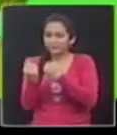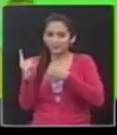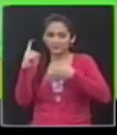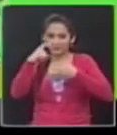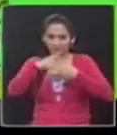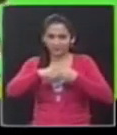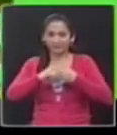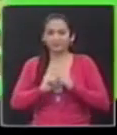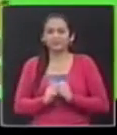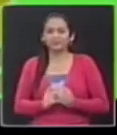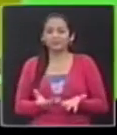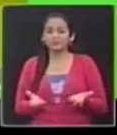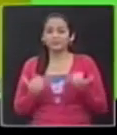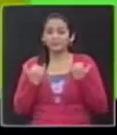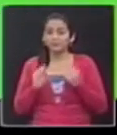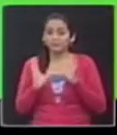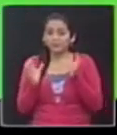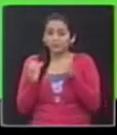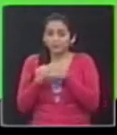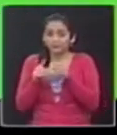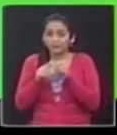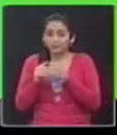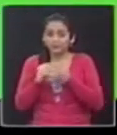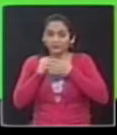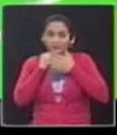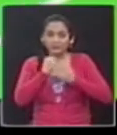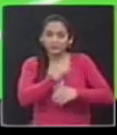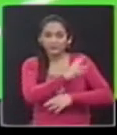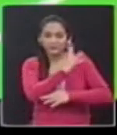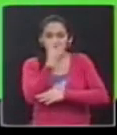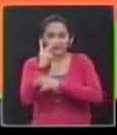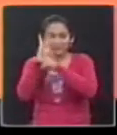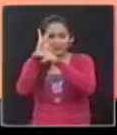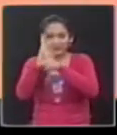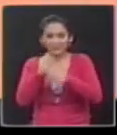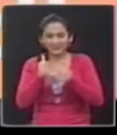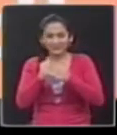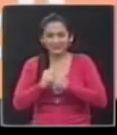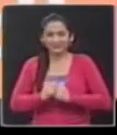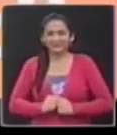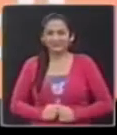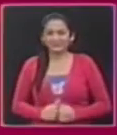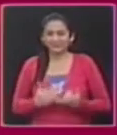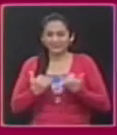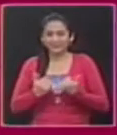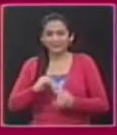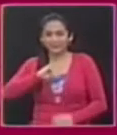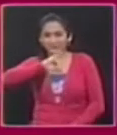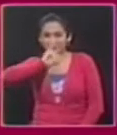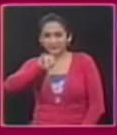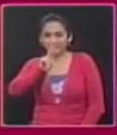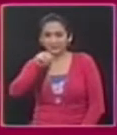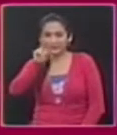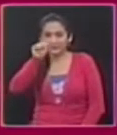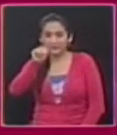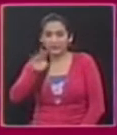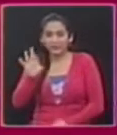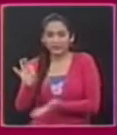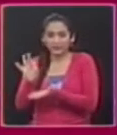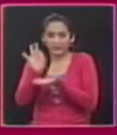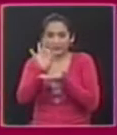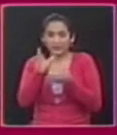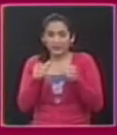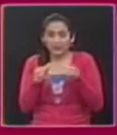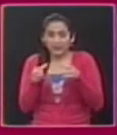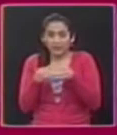socialmente justas, ambientalmente amigables y económicamente rentables. Quiero darle la bienvenida a Juan Carlos Palacios, él es representante del Grupo Promotor.